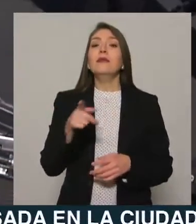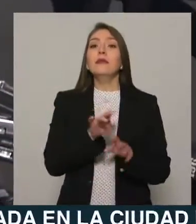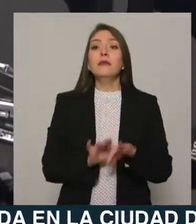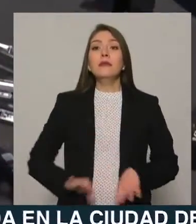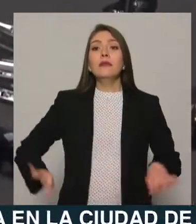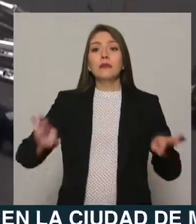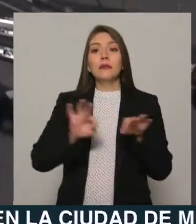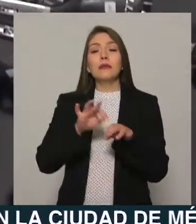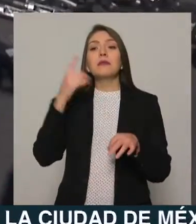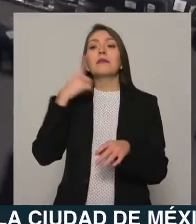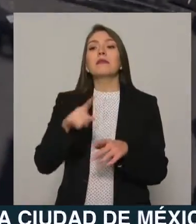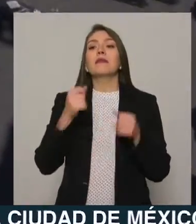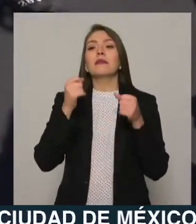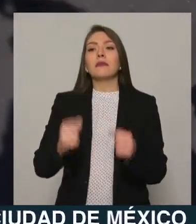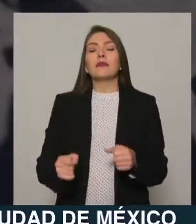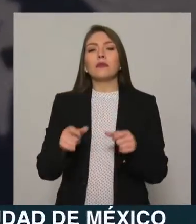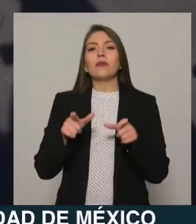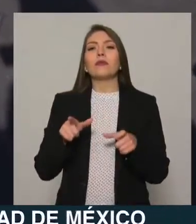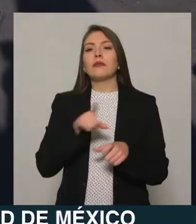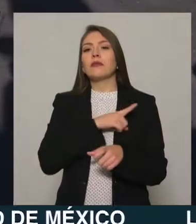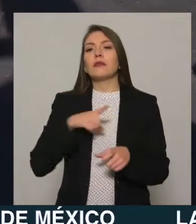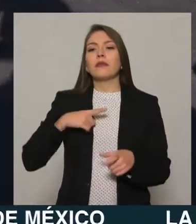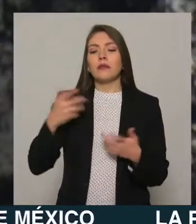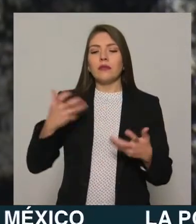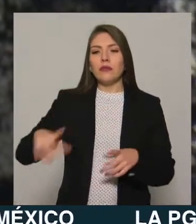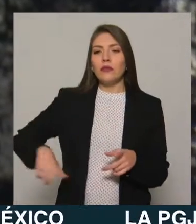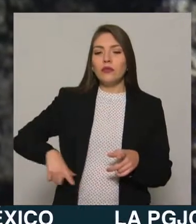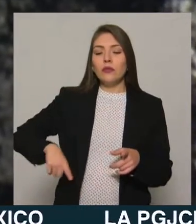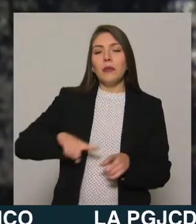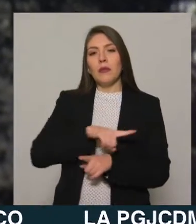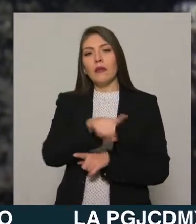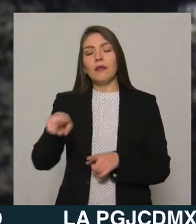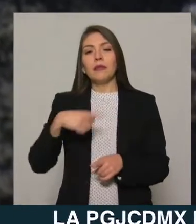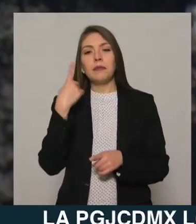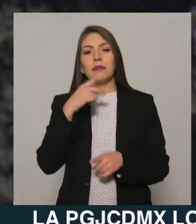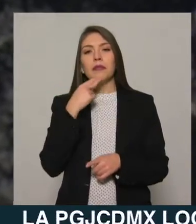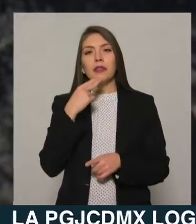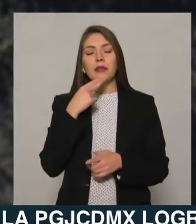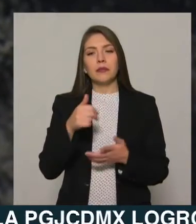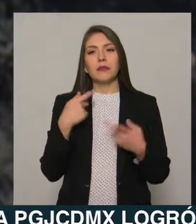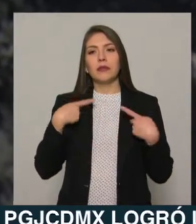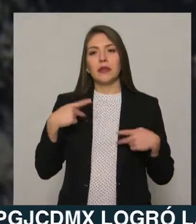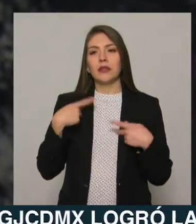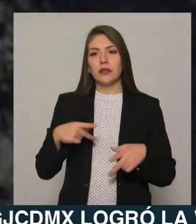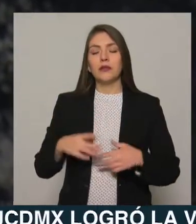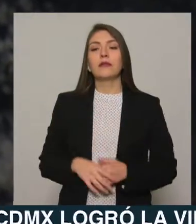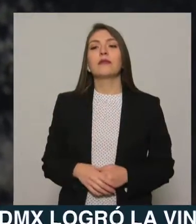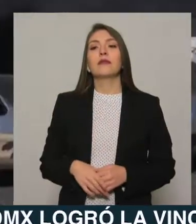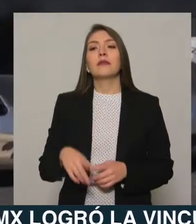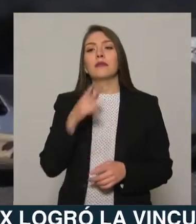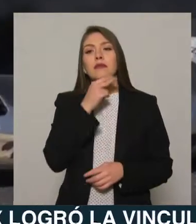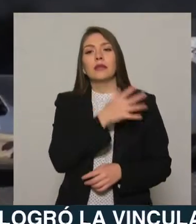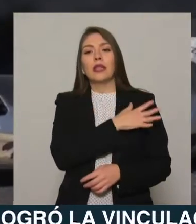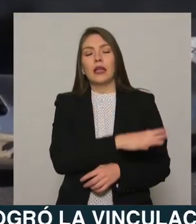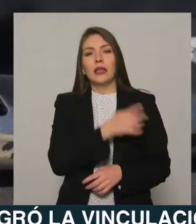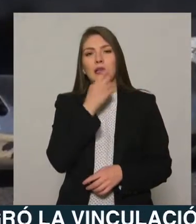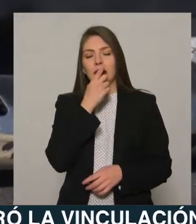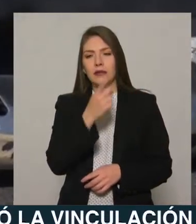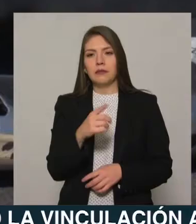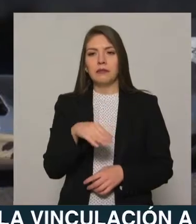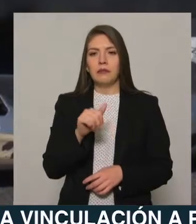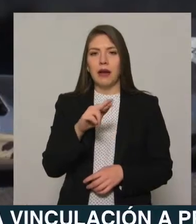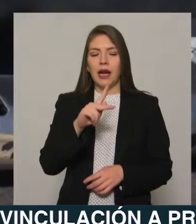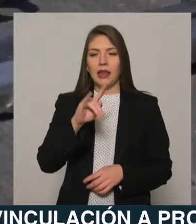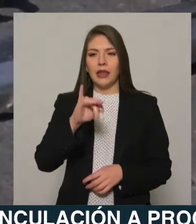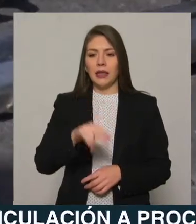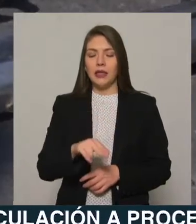de seguridad que el Estado debe brindar a los ciudadanos, dijo el general de brigada Martín Salvador Morfín Ruiz. Se tiene previsto que el